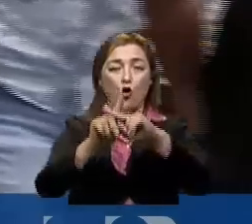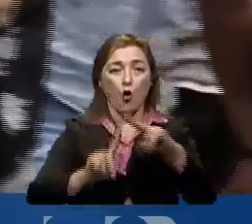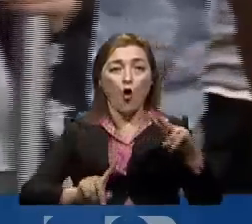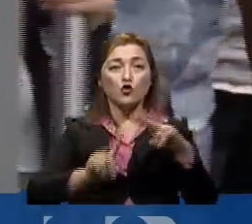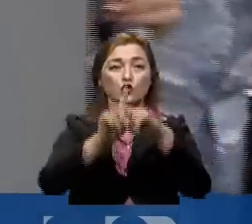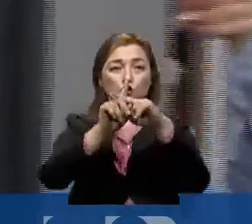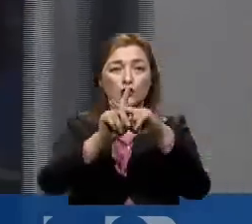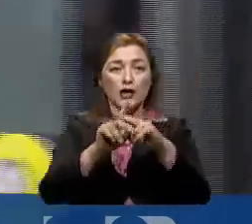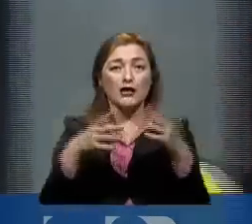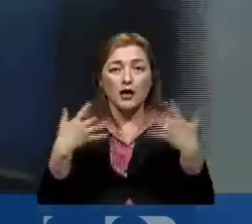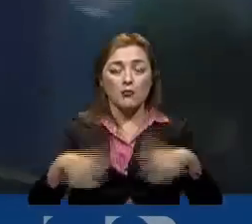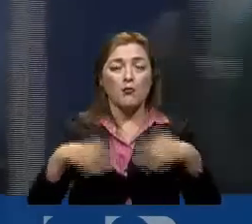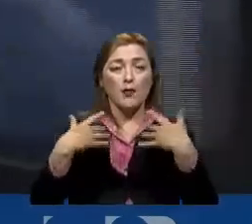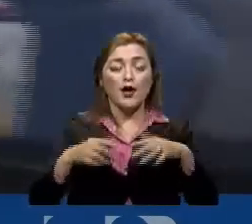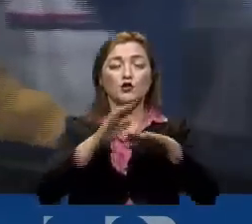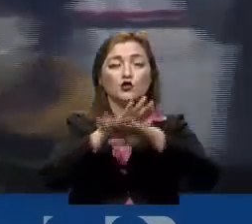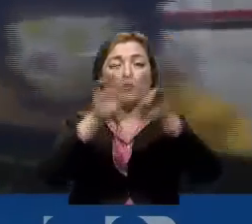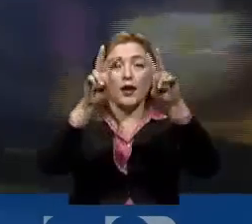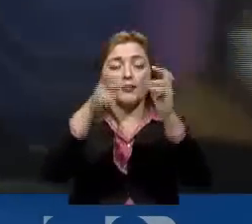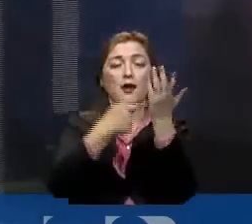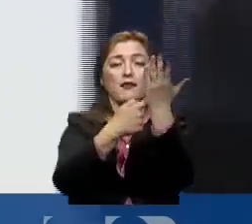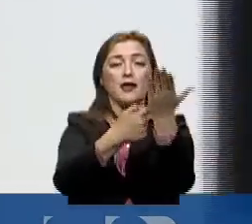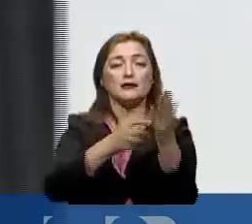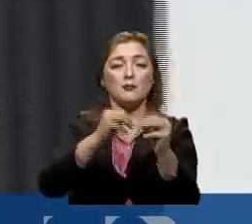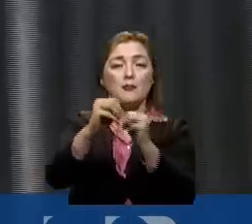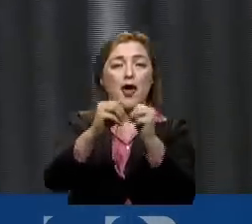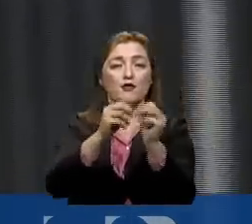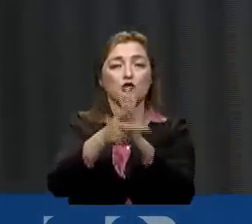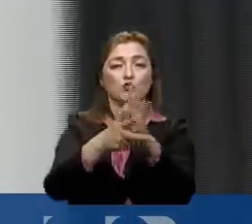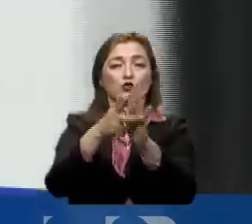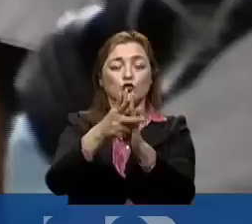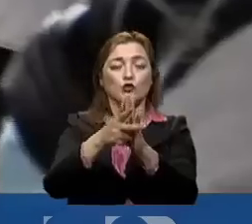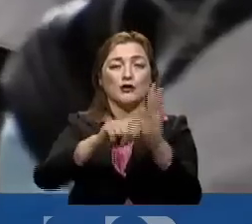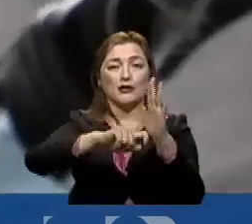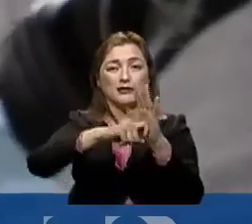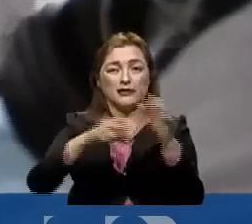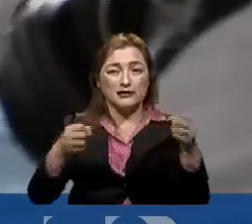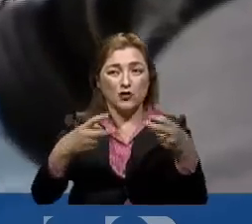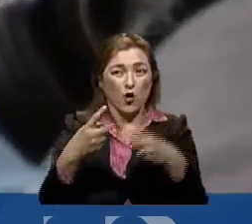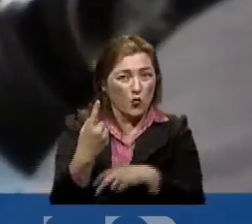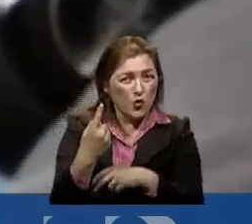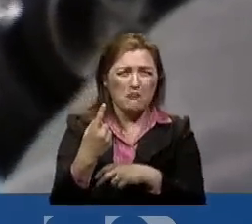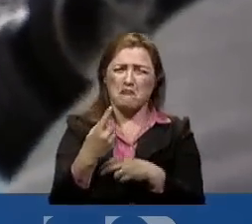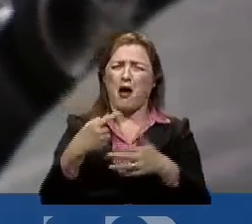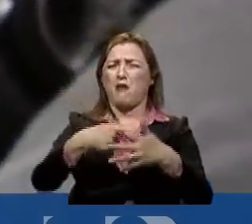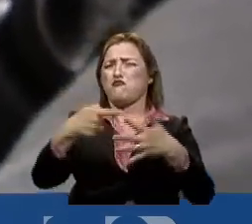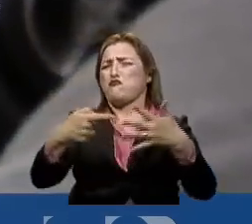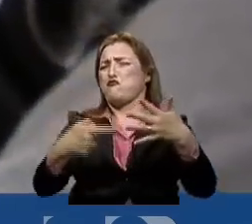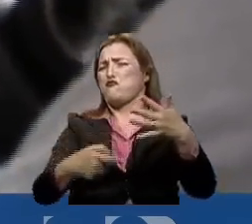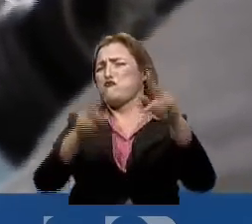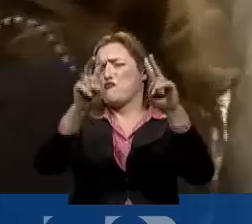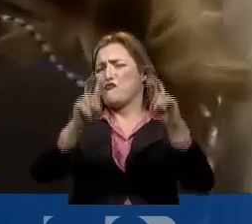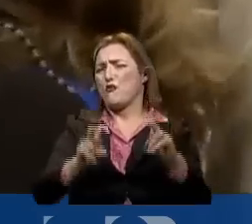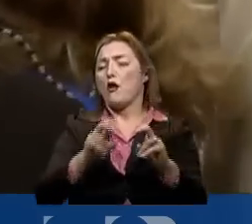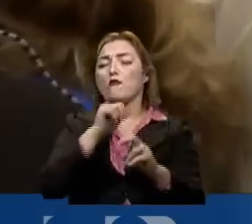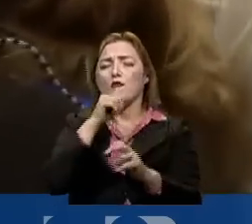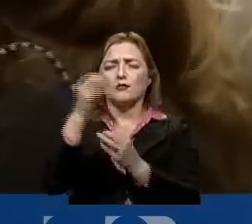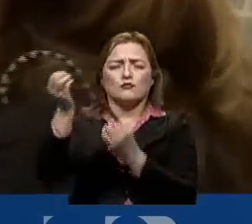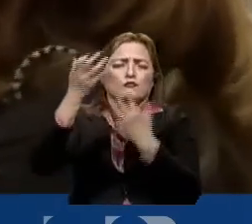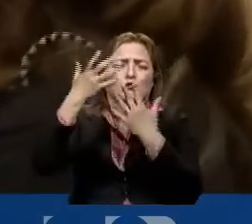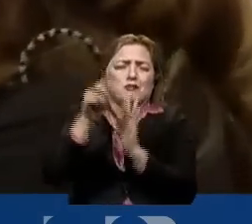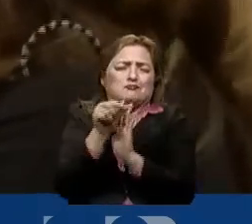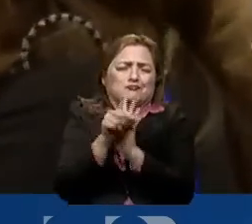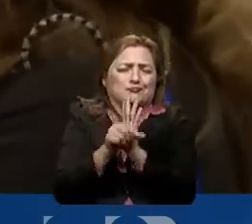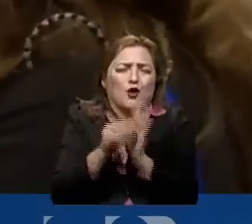solo con el punto del metro. Tenemos varios temas, el de seguros no son los únicos. Necesitamos tener un informe detallado y